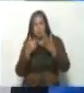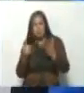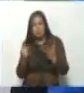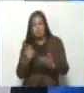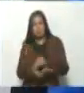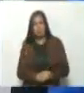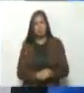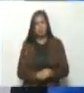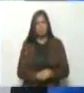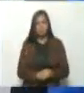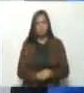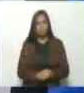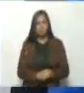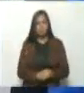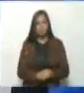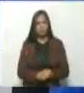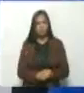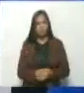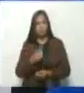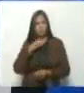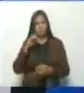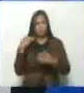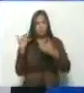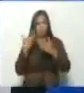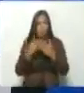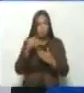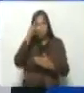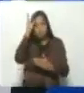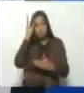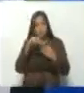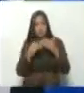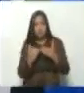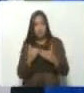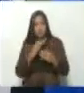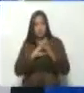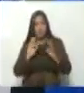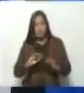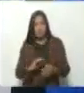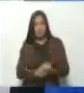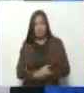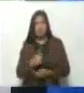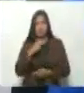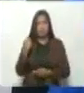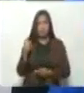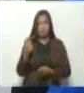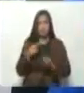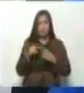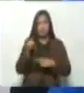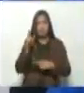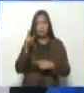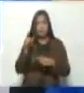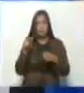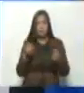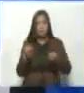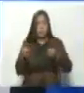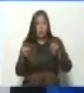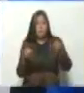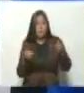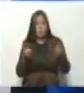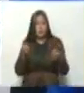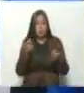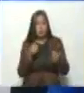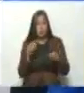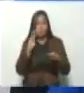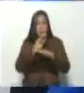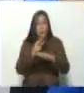chatarra, etcétera, nosotros tengamos la capacidad de lo que de tener otra unidad de reserva y poder nosotros